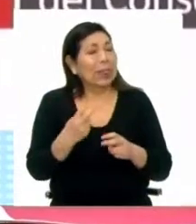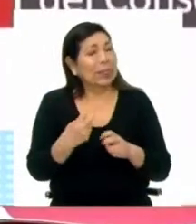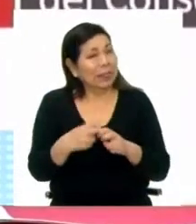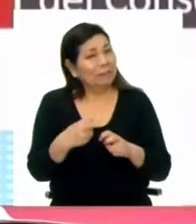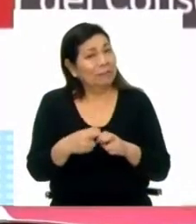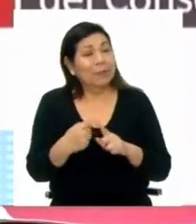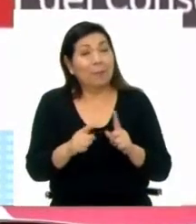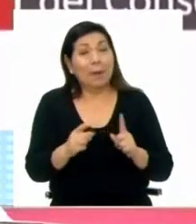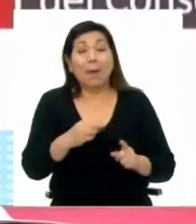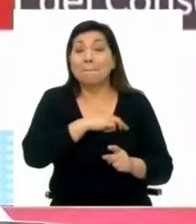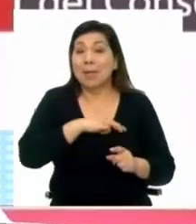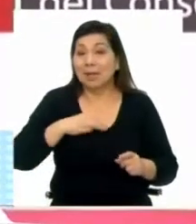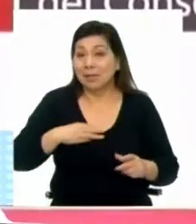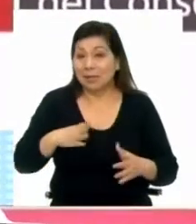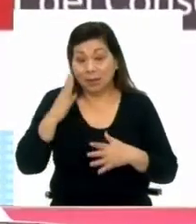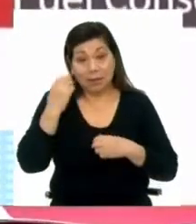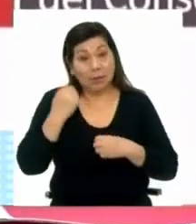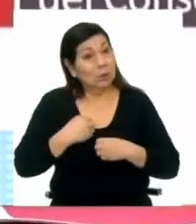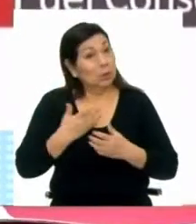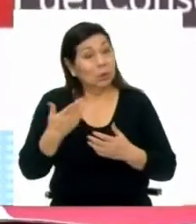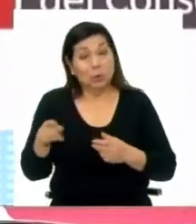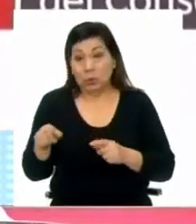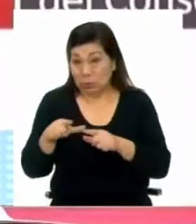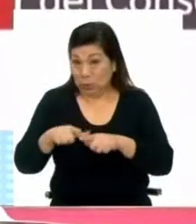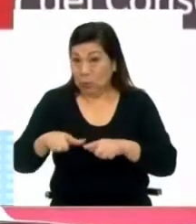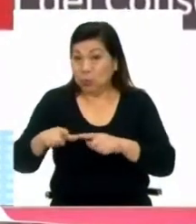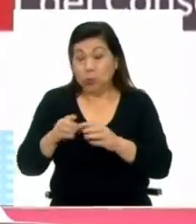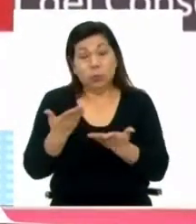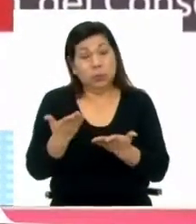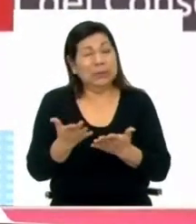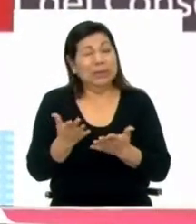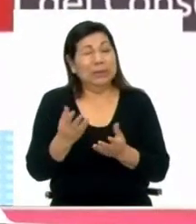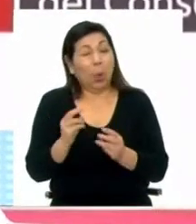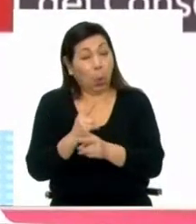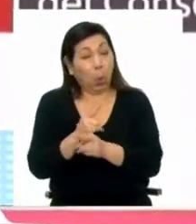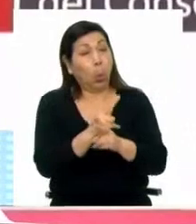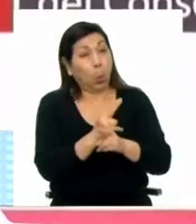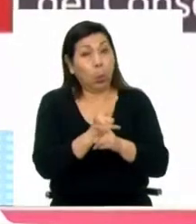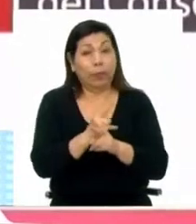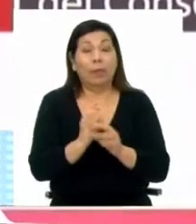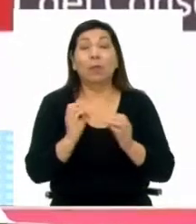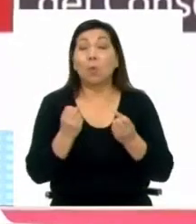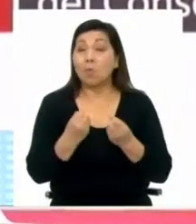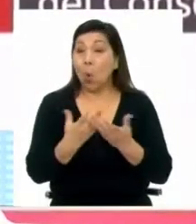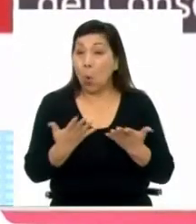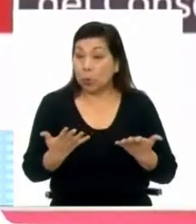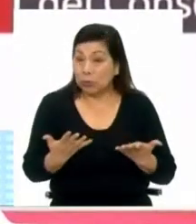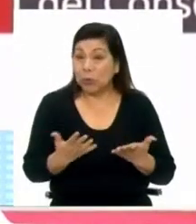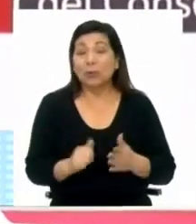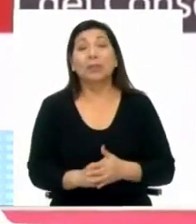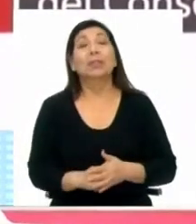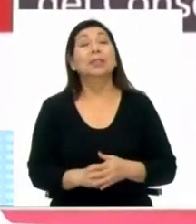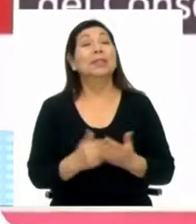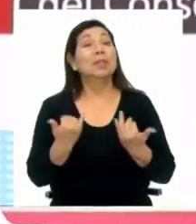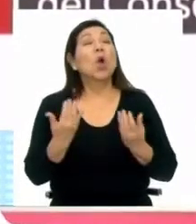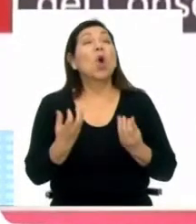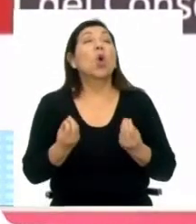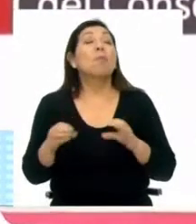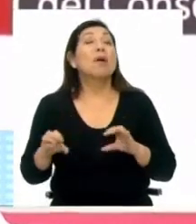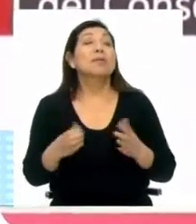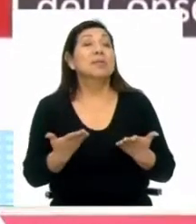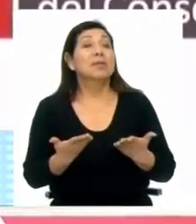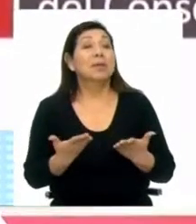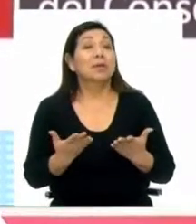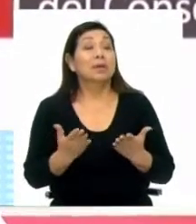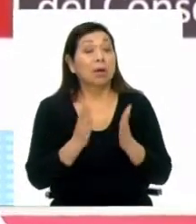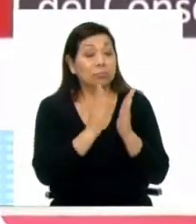delicado. El Ministerio del Interior es un sector bastante sensible. La idea es cómo nosotros hacemos este tipo